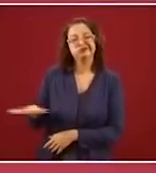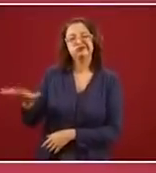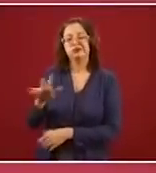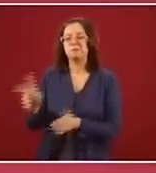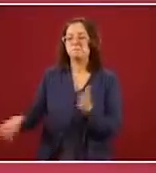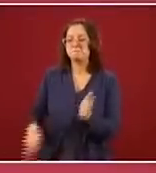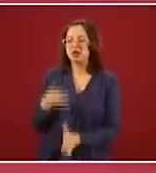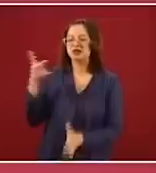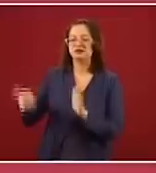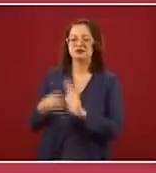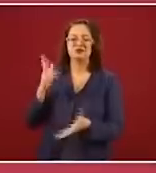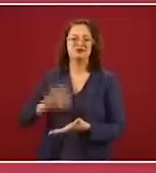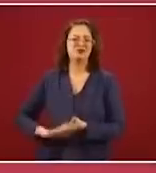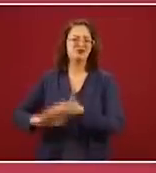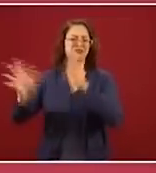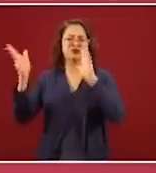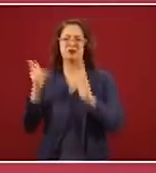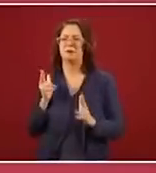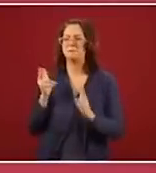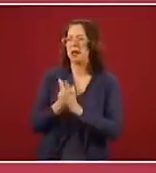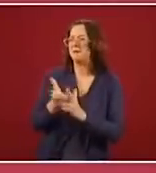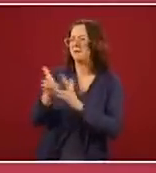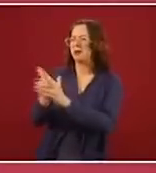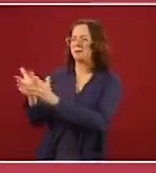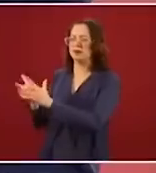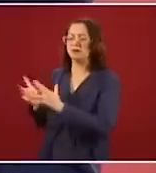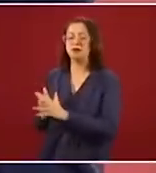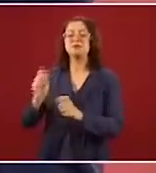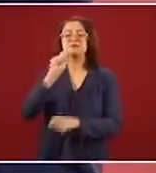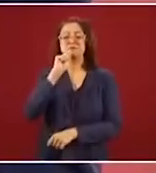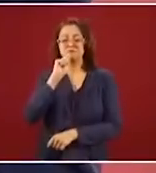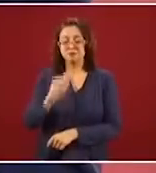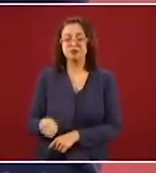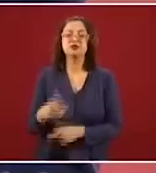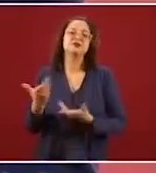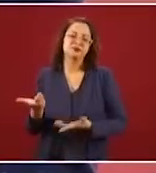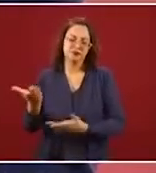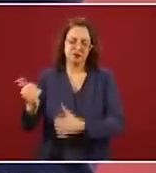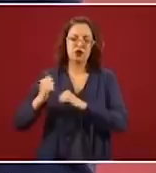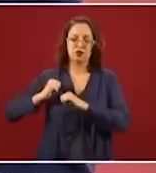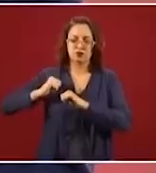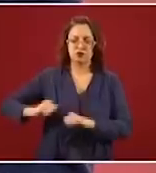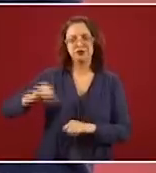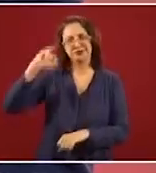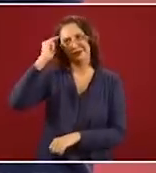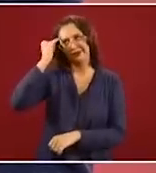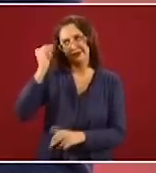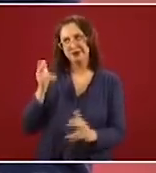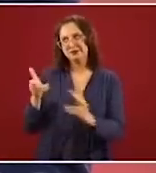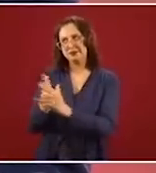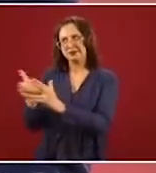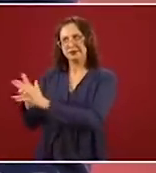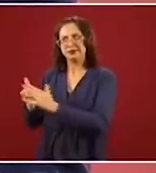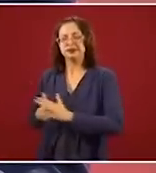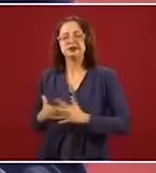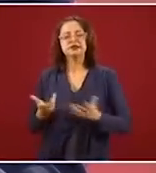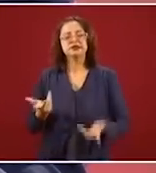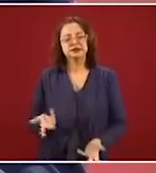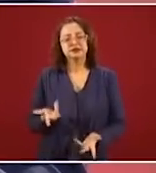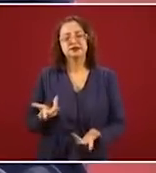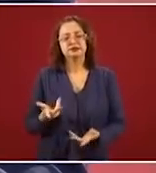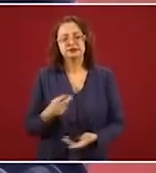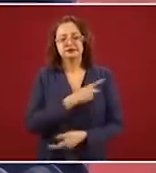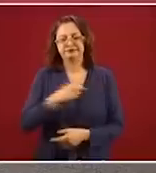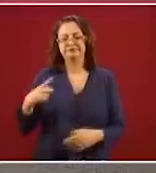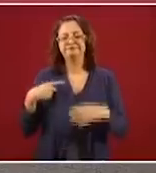incidencia delictiva y homicidios, incluso de autoridades. Ya se está